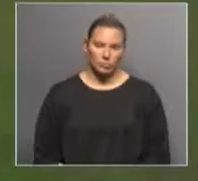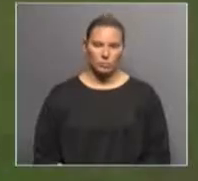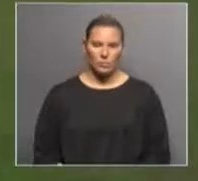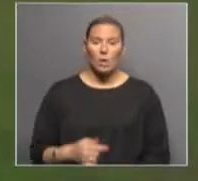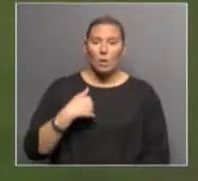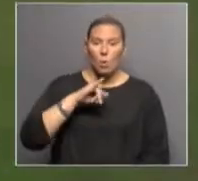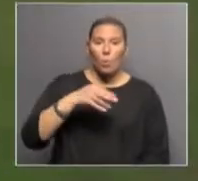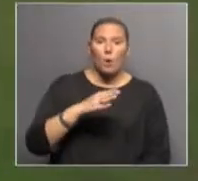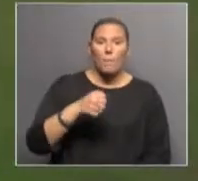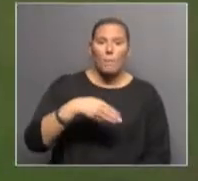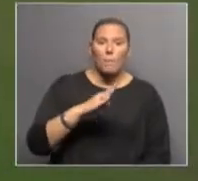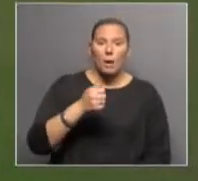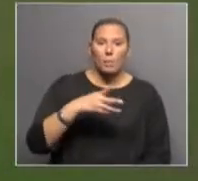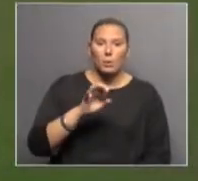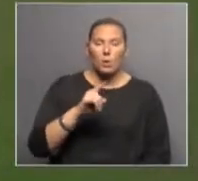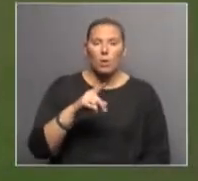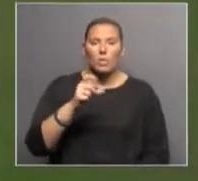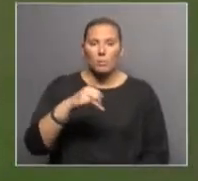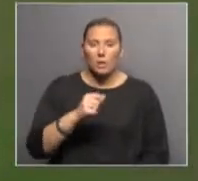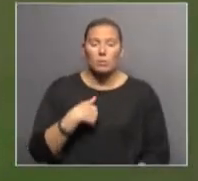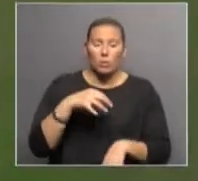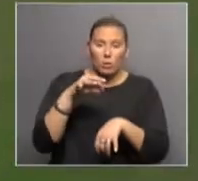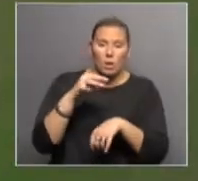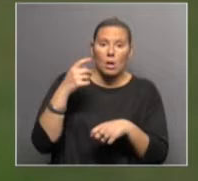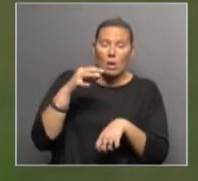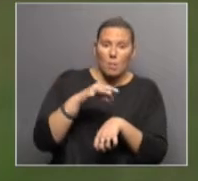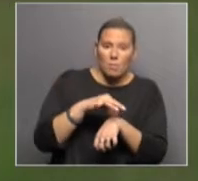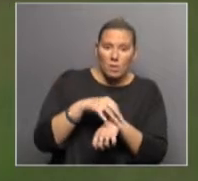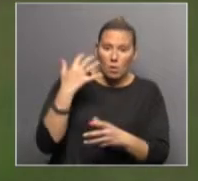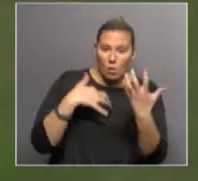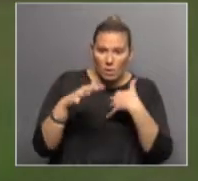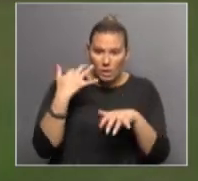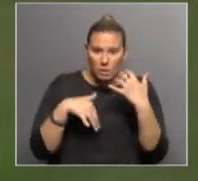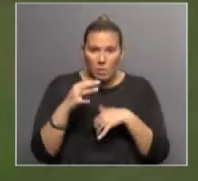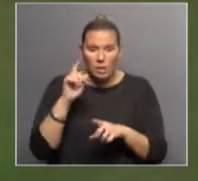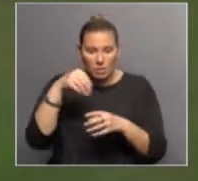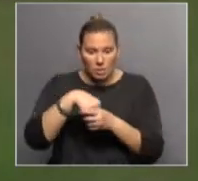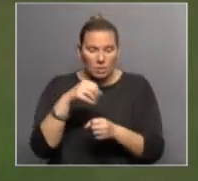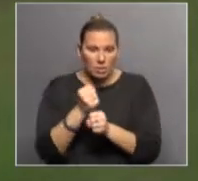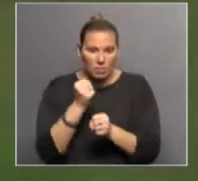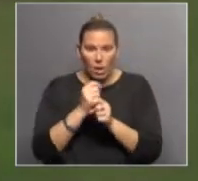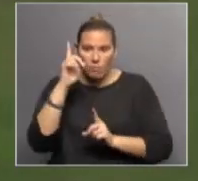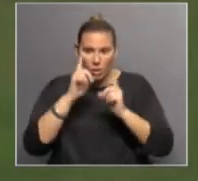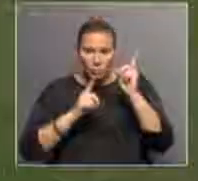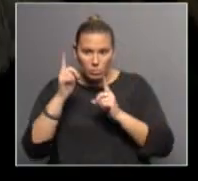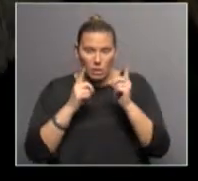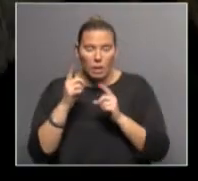Soy Juan Pablo Damián, soy veterinario, soy docente del Departamento de Biociencias Veterinarias de la Facultad de